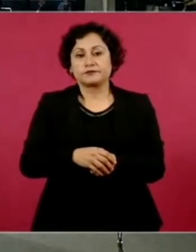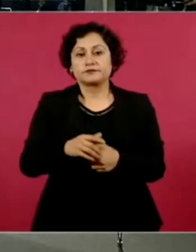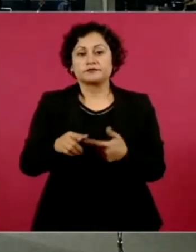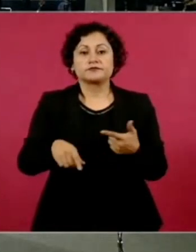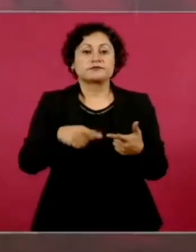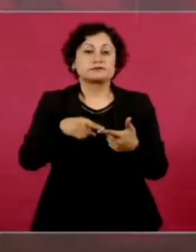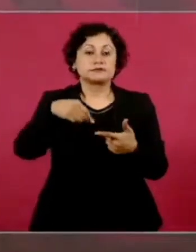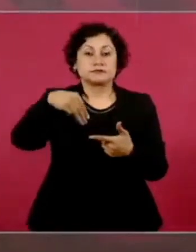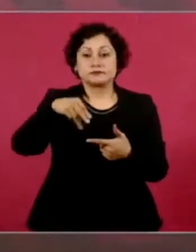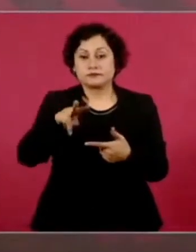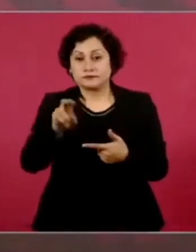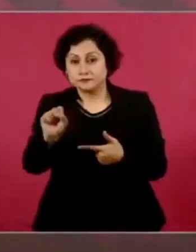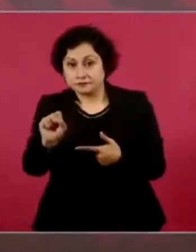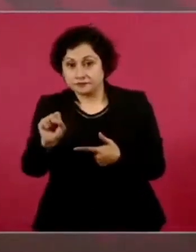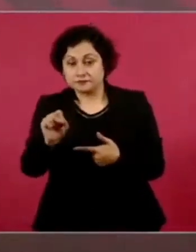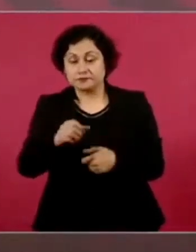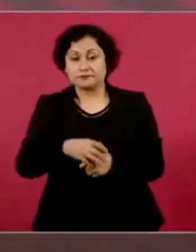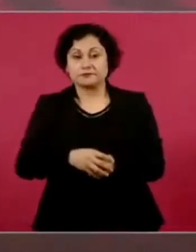MBS,